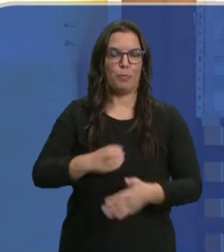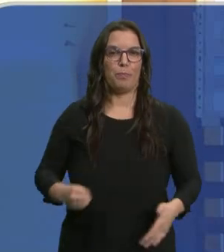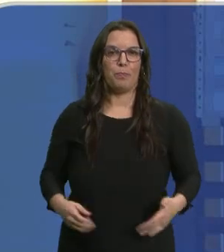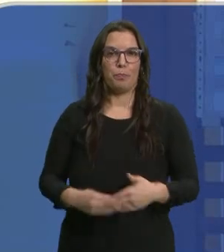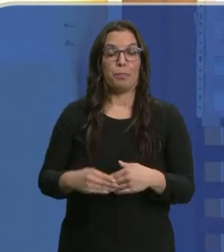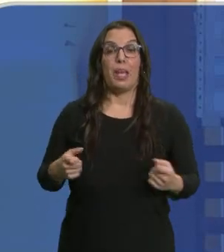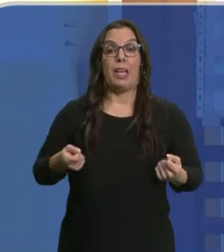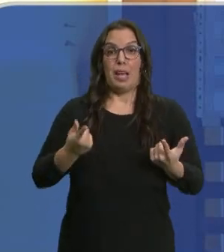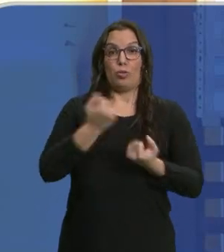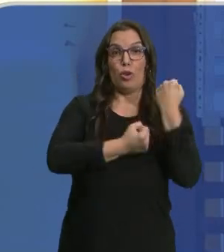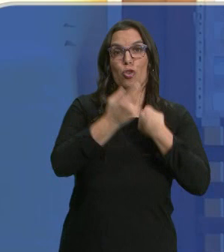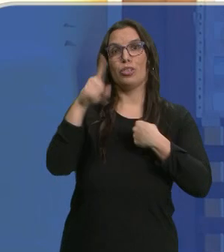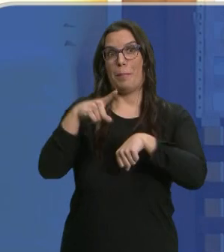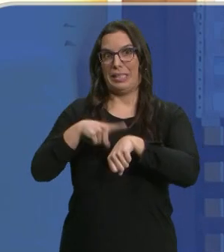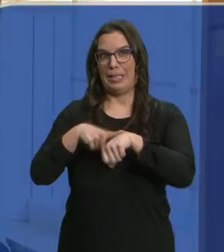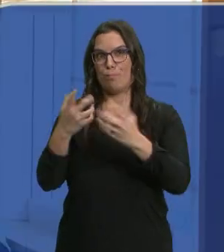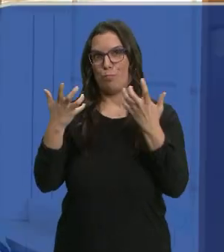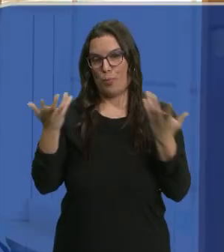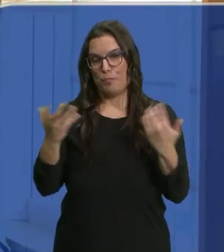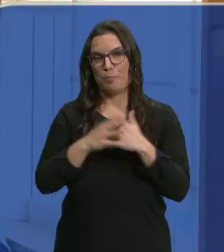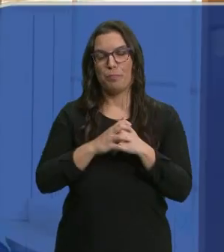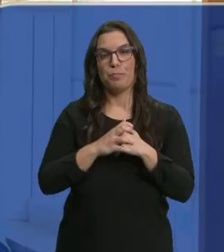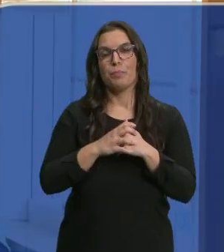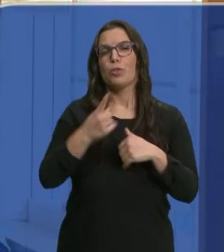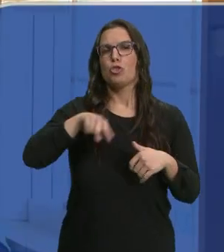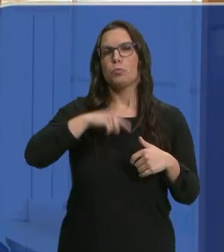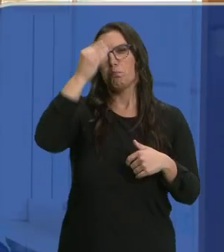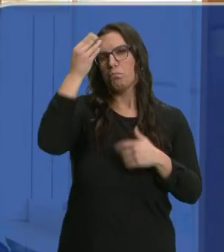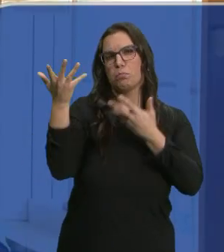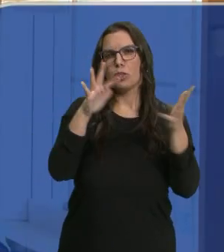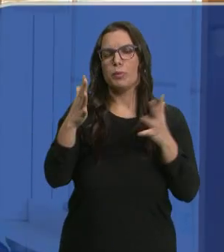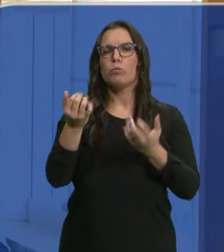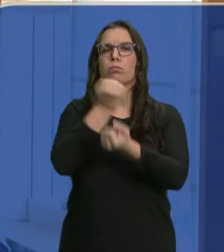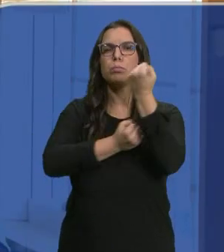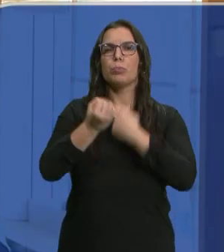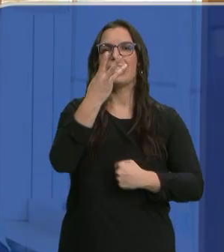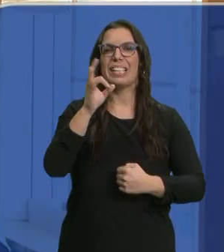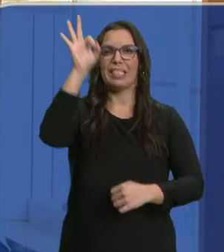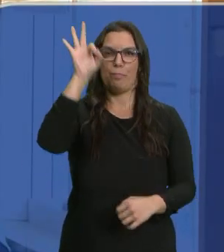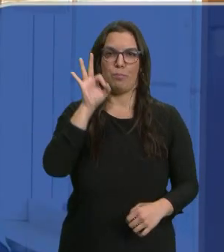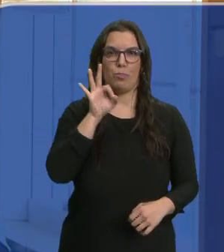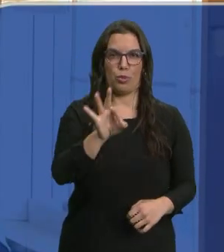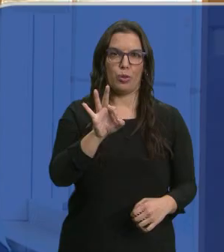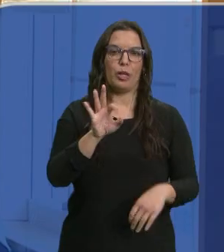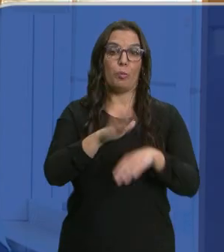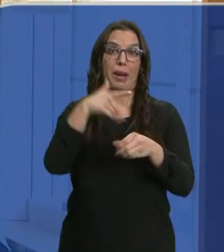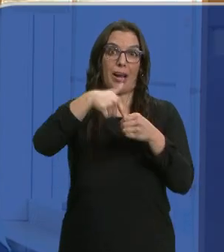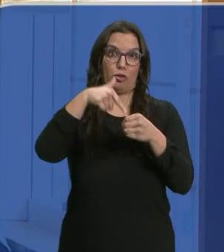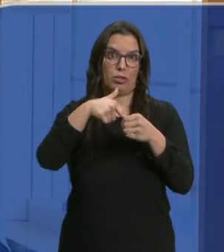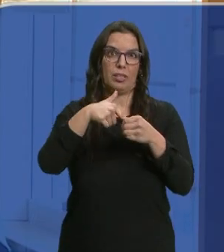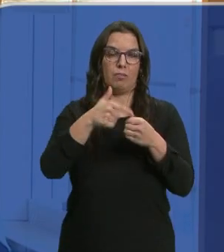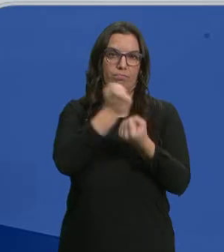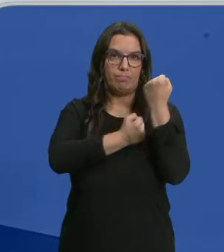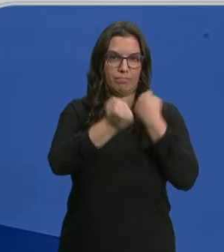En costes y en tiempo, básicamente. Las estimaciones que tenemos es en torno a un 30% el ahorro de